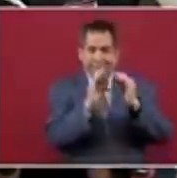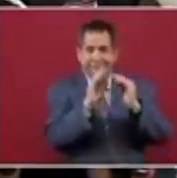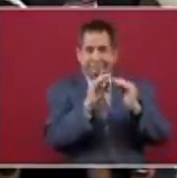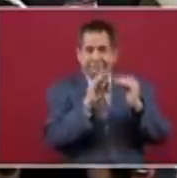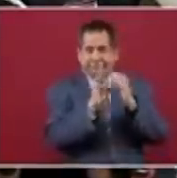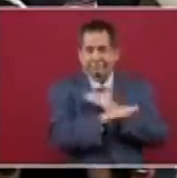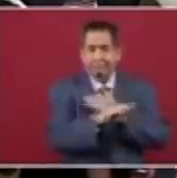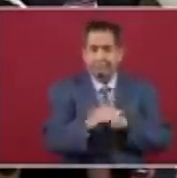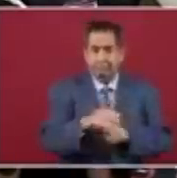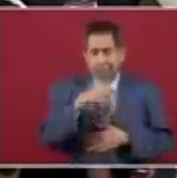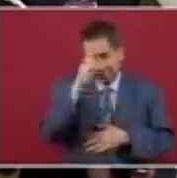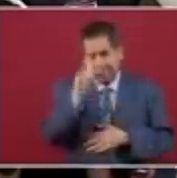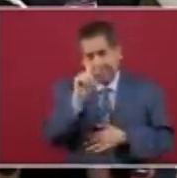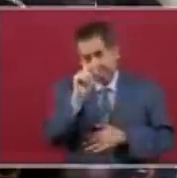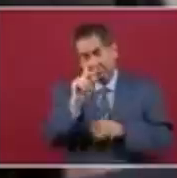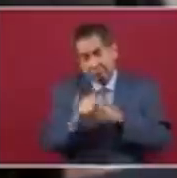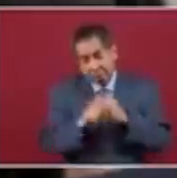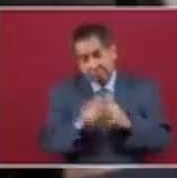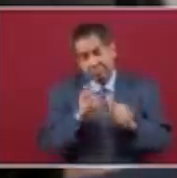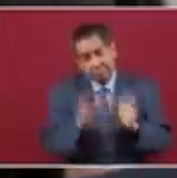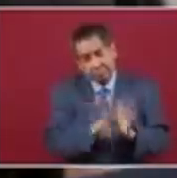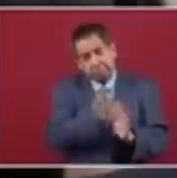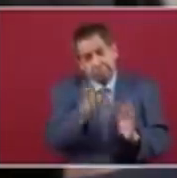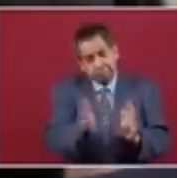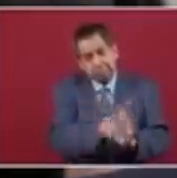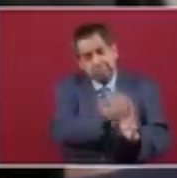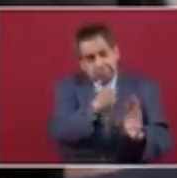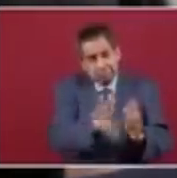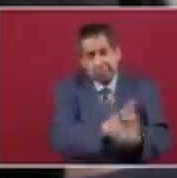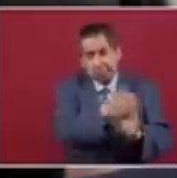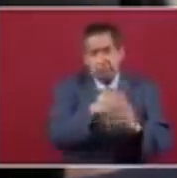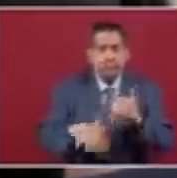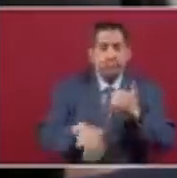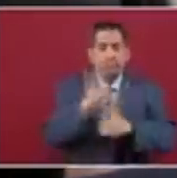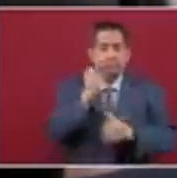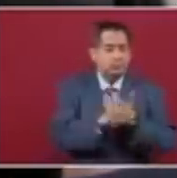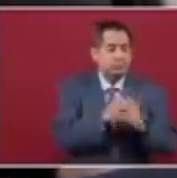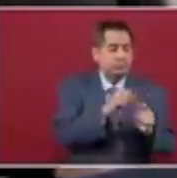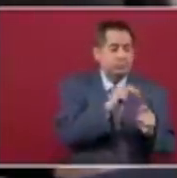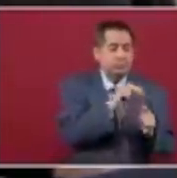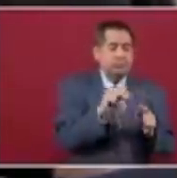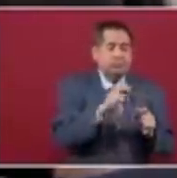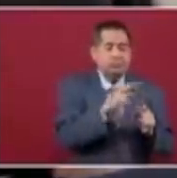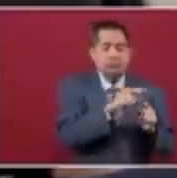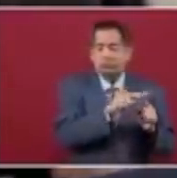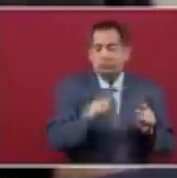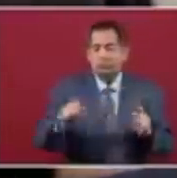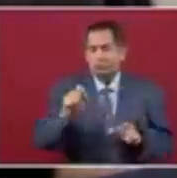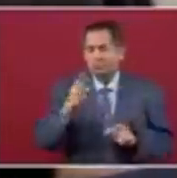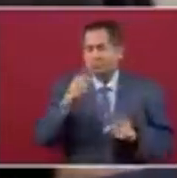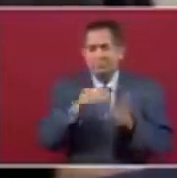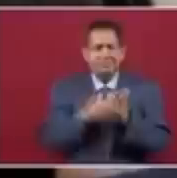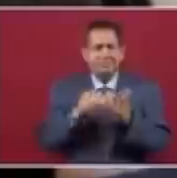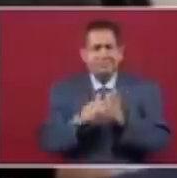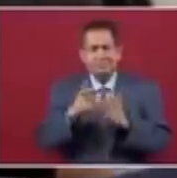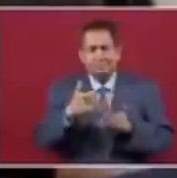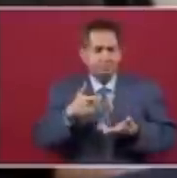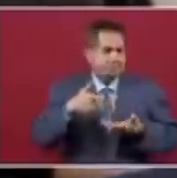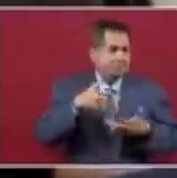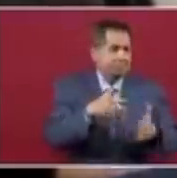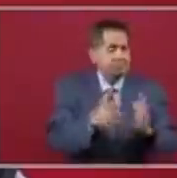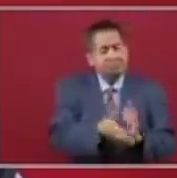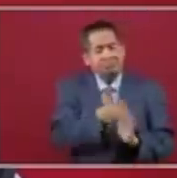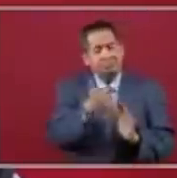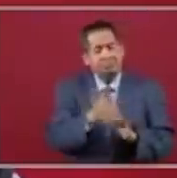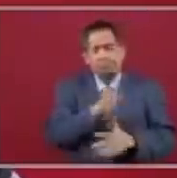tiene 20 años reconstruyéndose la carretera federal 15 en el tramo Estación Don Nogales. Se le han invertido 23 mil millones de pesos